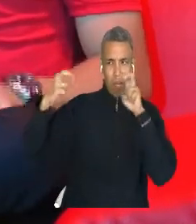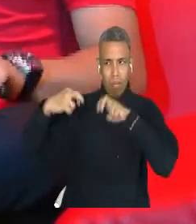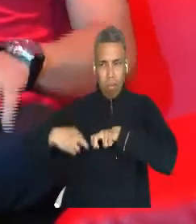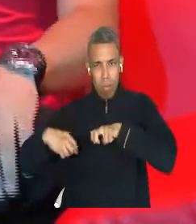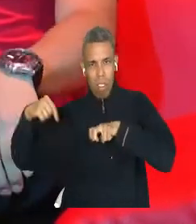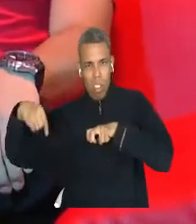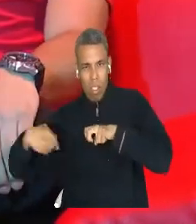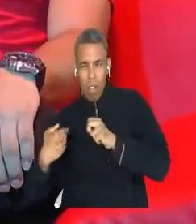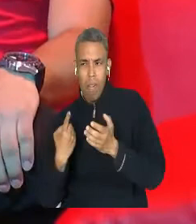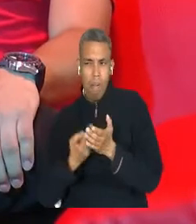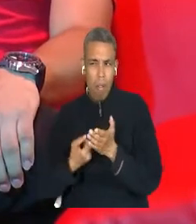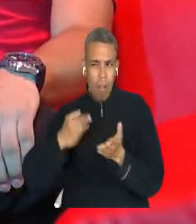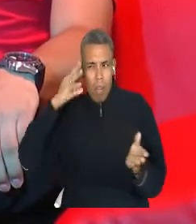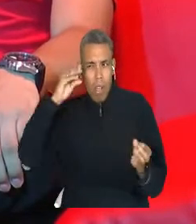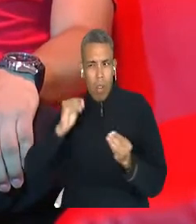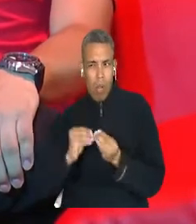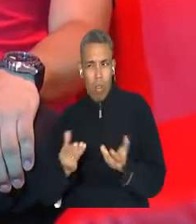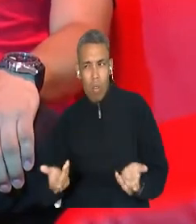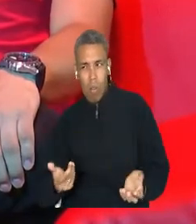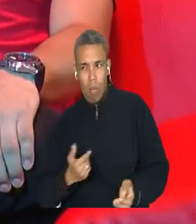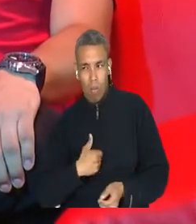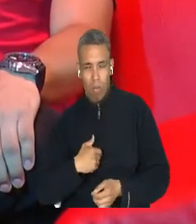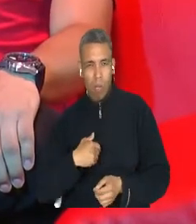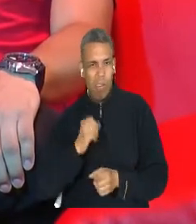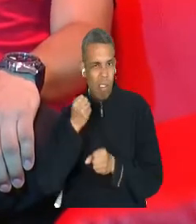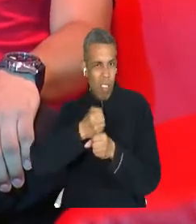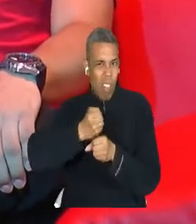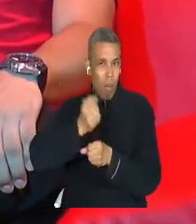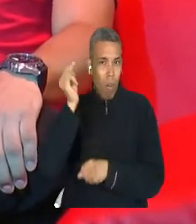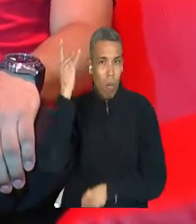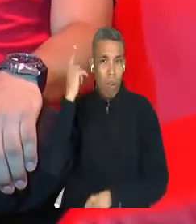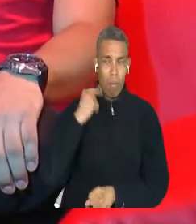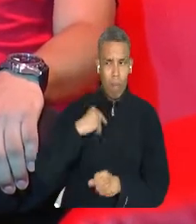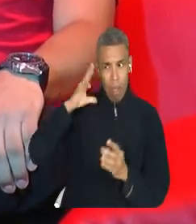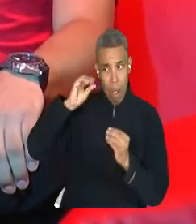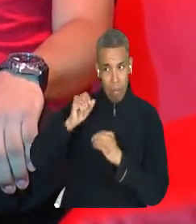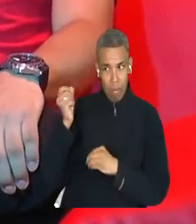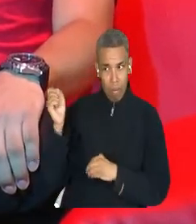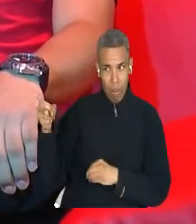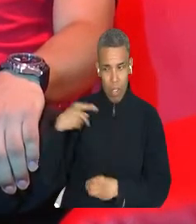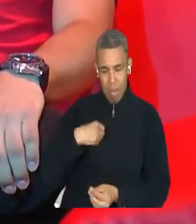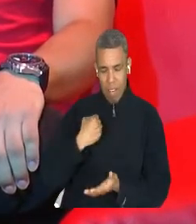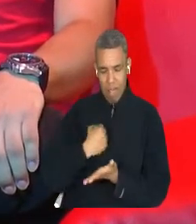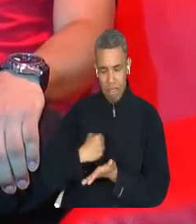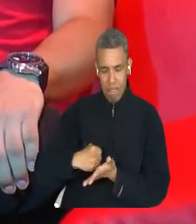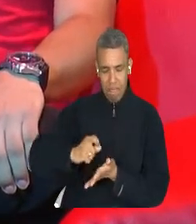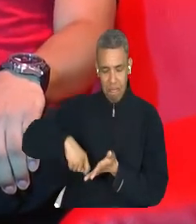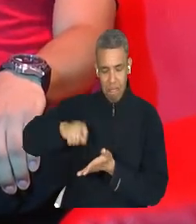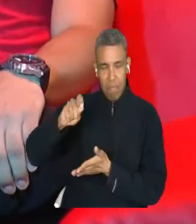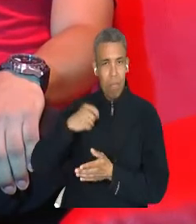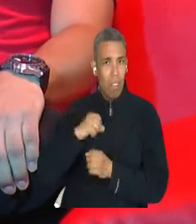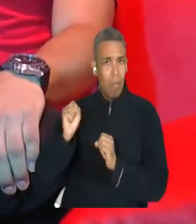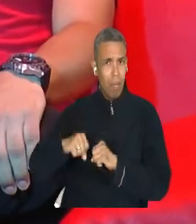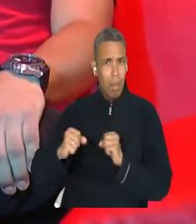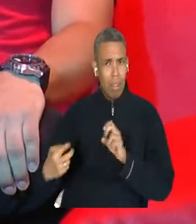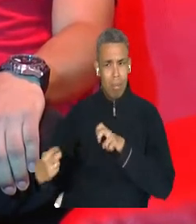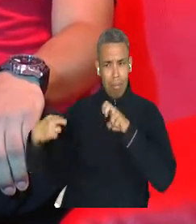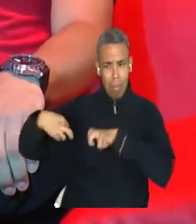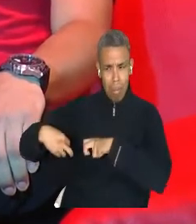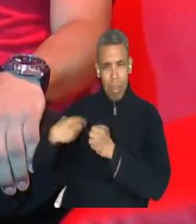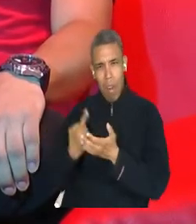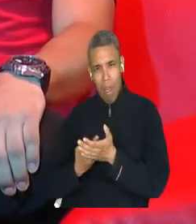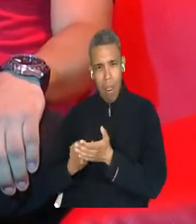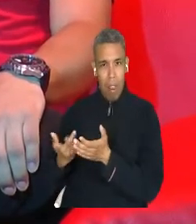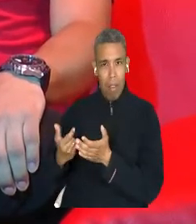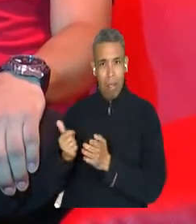ambiente de arriba es más todo rumbero. Entonces, el ambiente de arriba, tú vienes acá, estilo discoteca, electrónica,